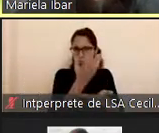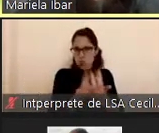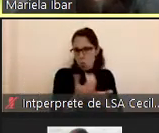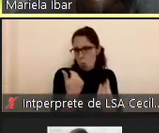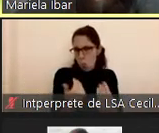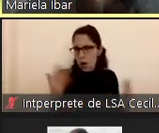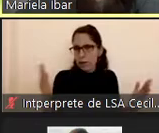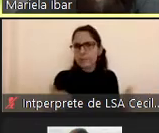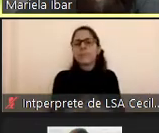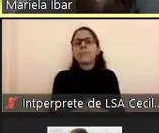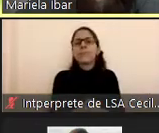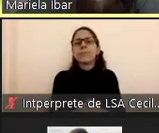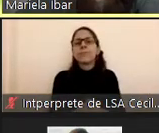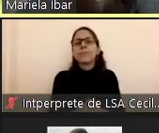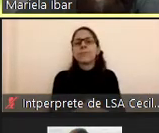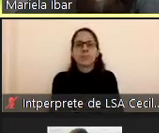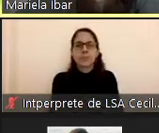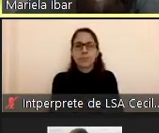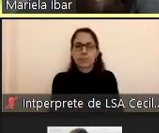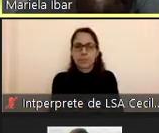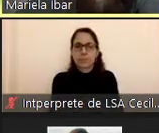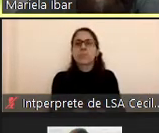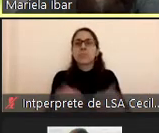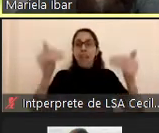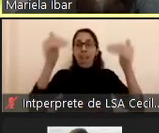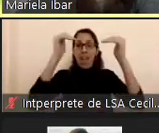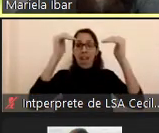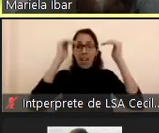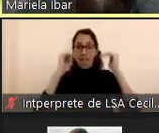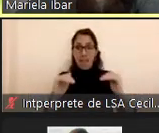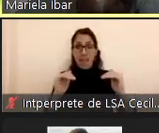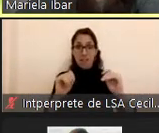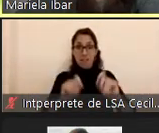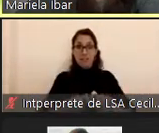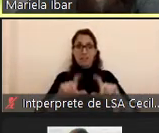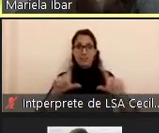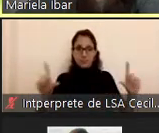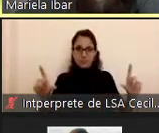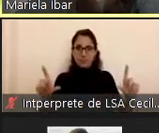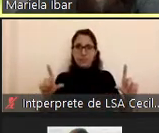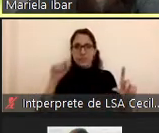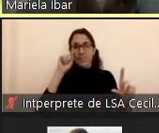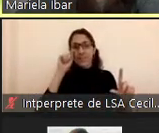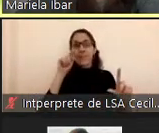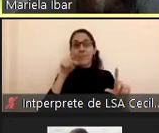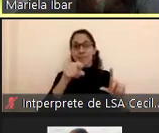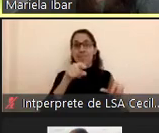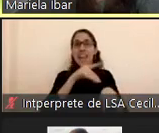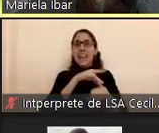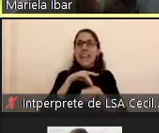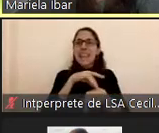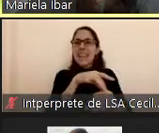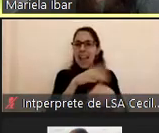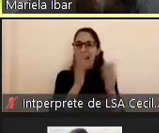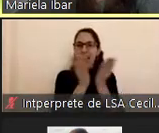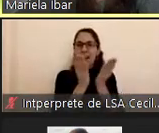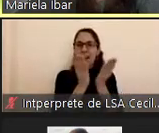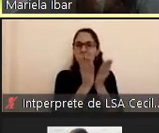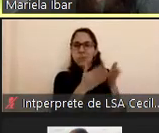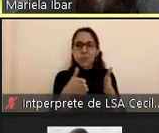Y ahora sí, debajo vemos la guía de estudio, ¿sí? Que